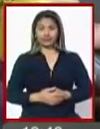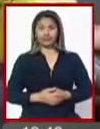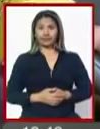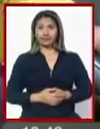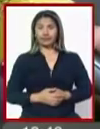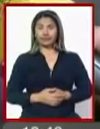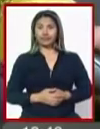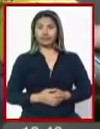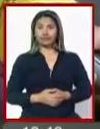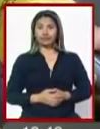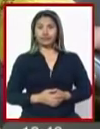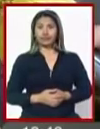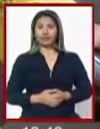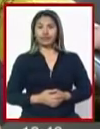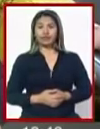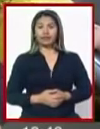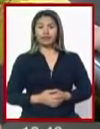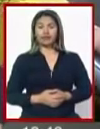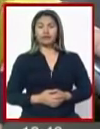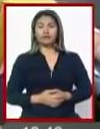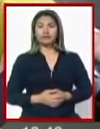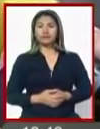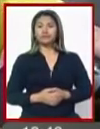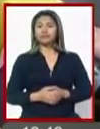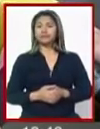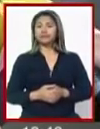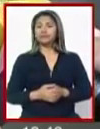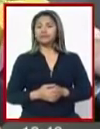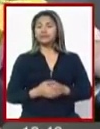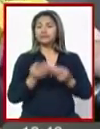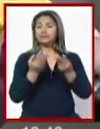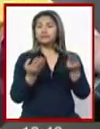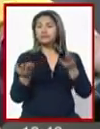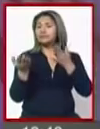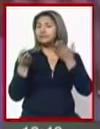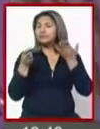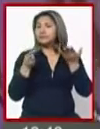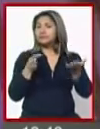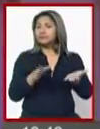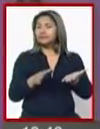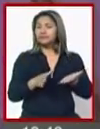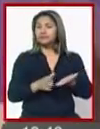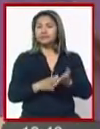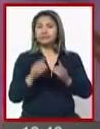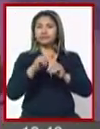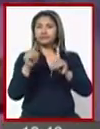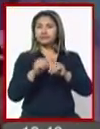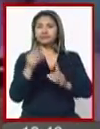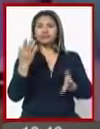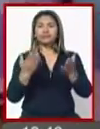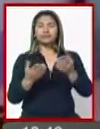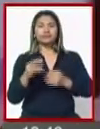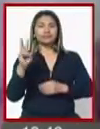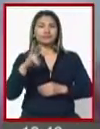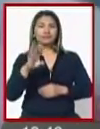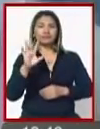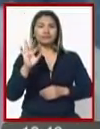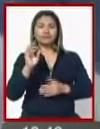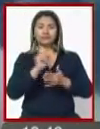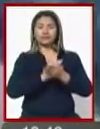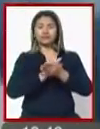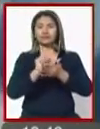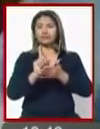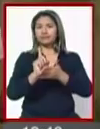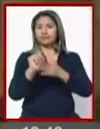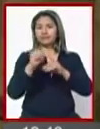producto, en este caso ya fallecido, un producto de gestación, aproximadamente 29